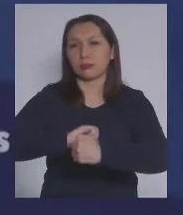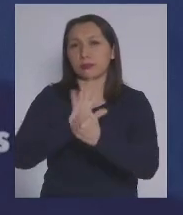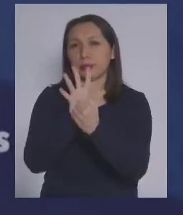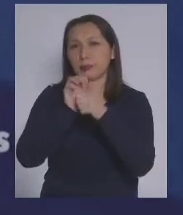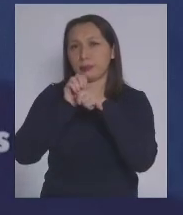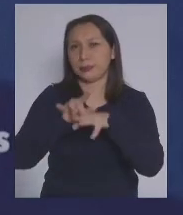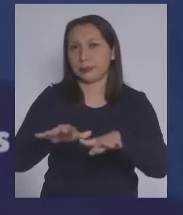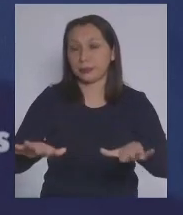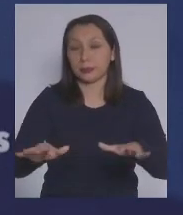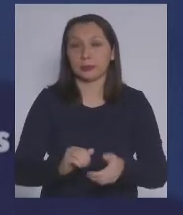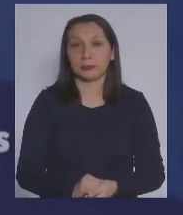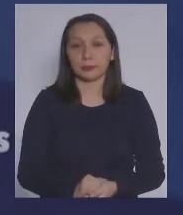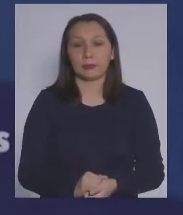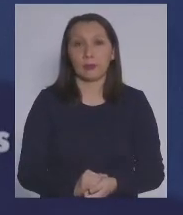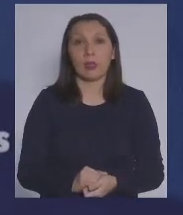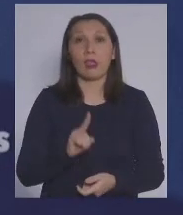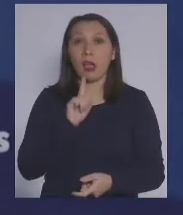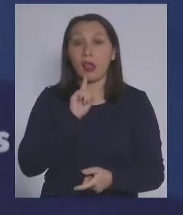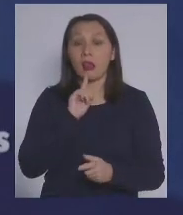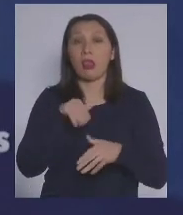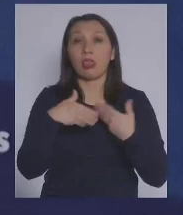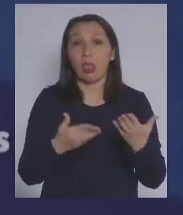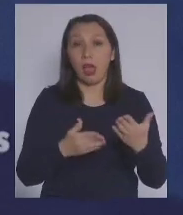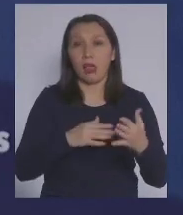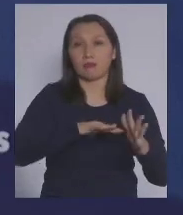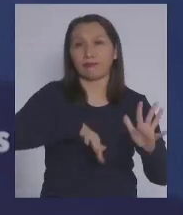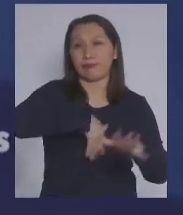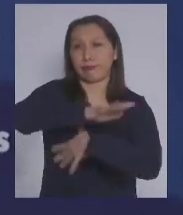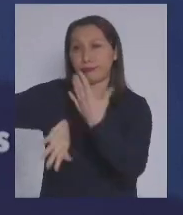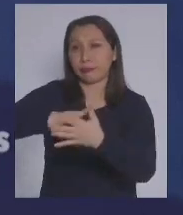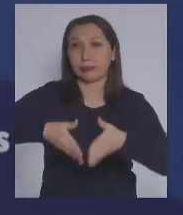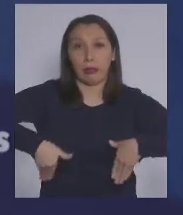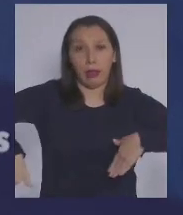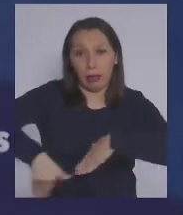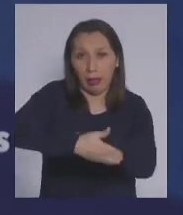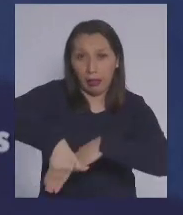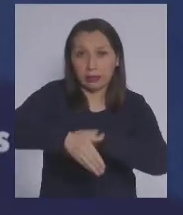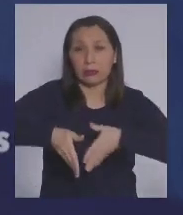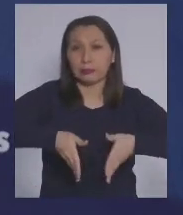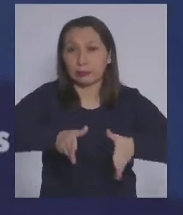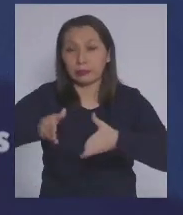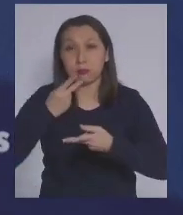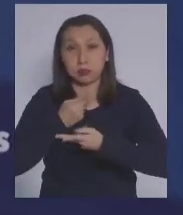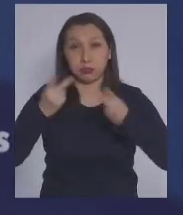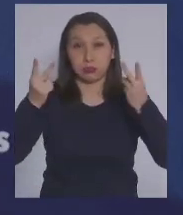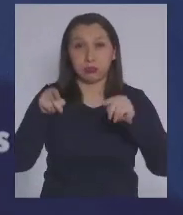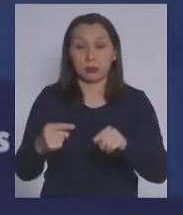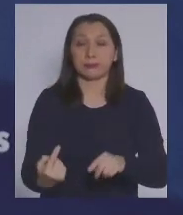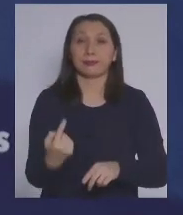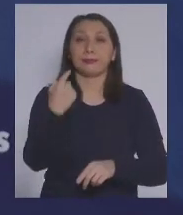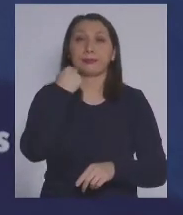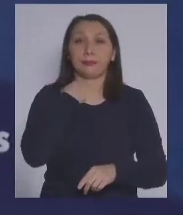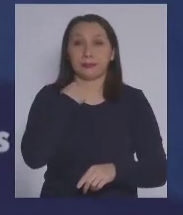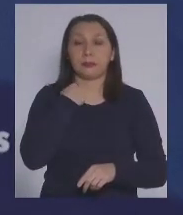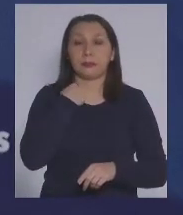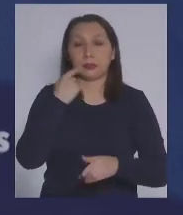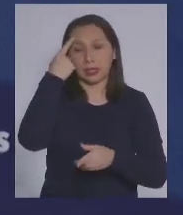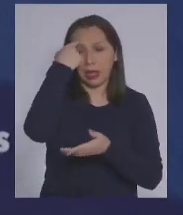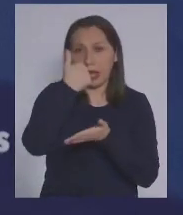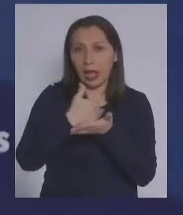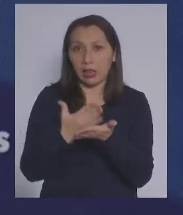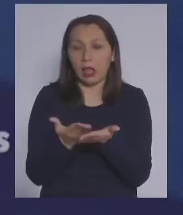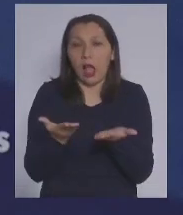los que producen desórdenes públicos- afectan a la estrategia